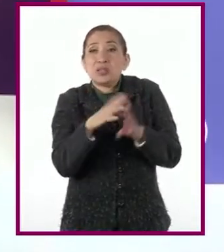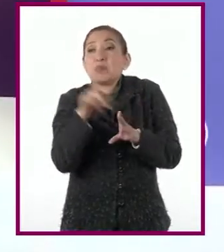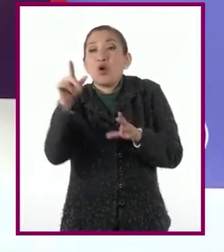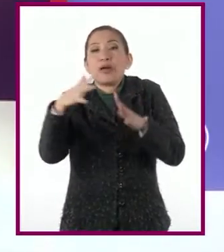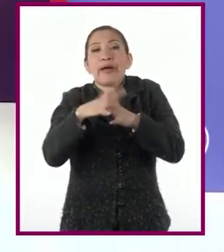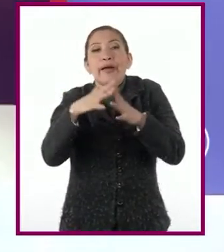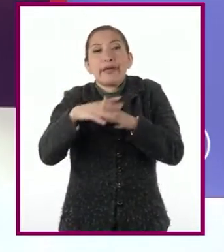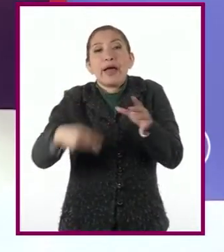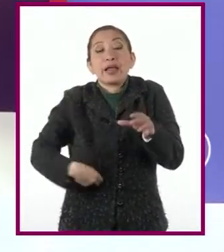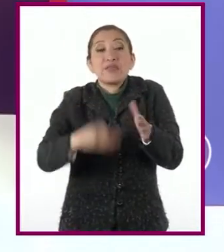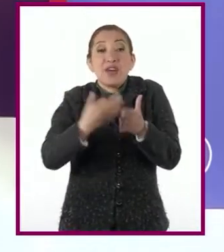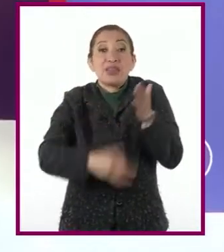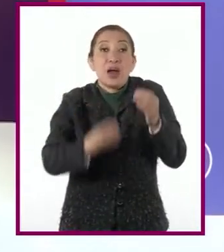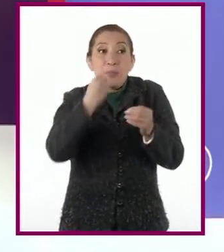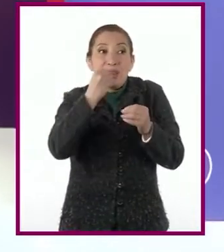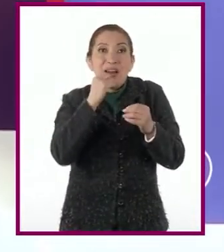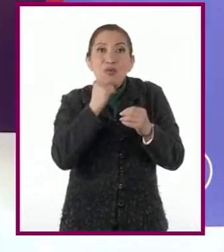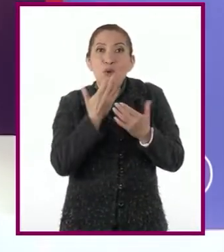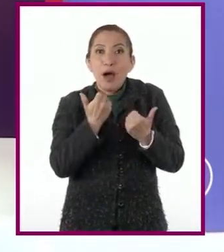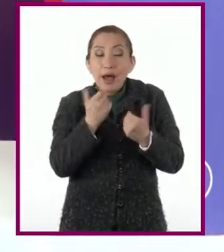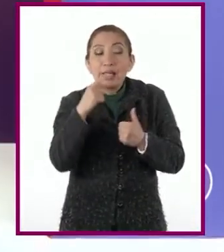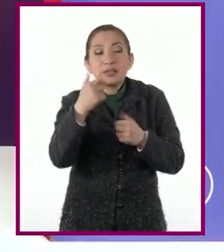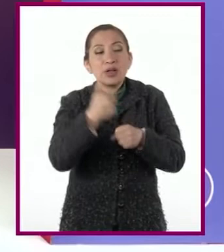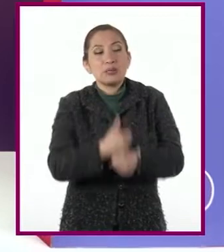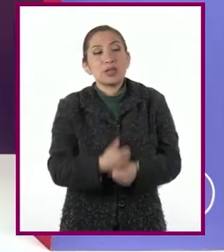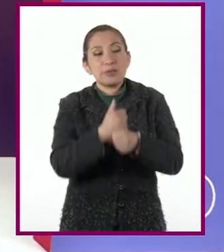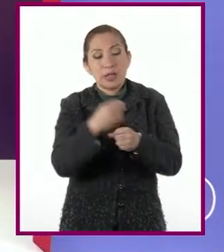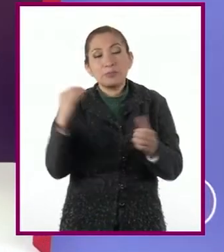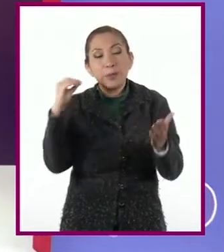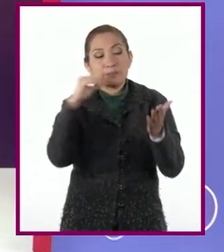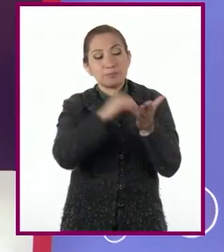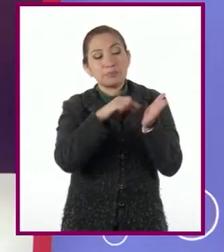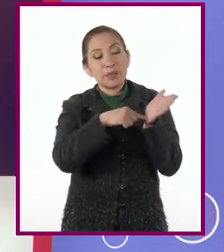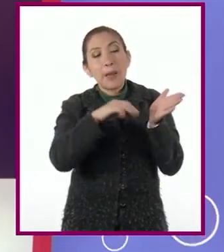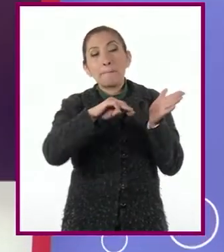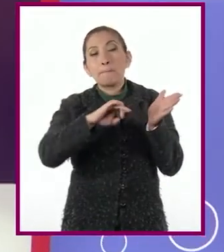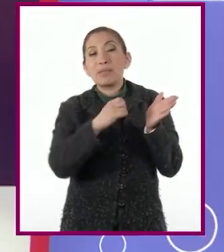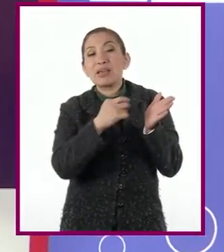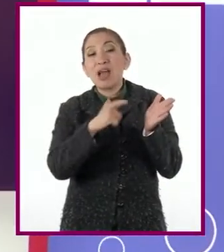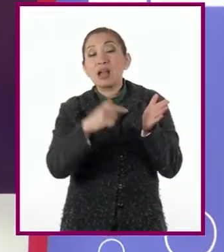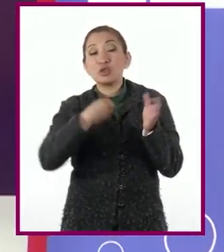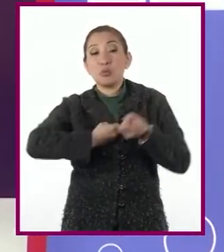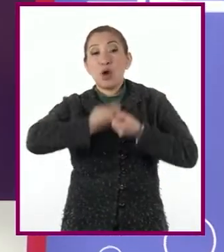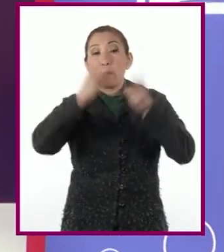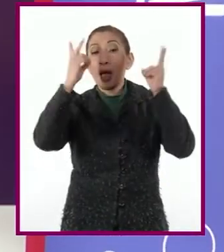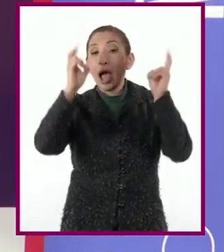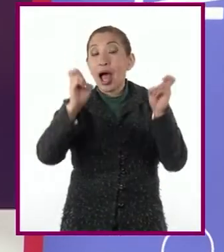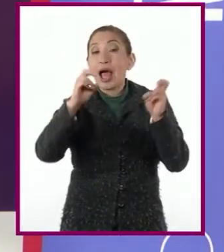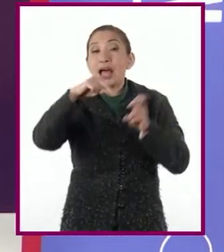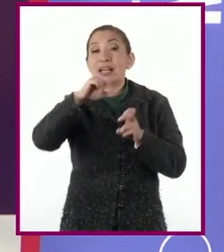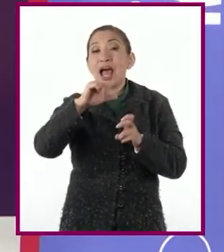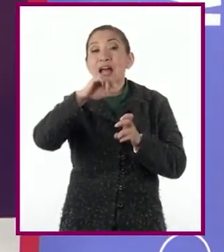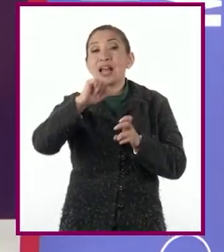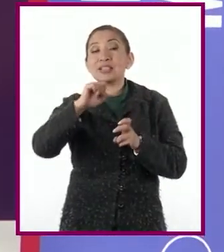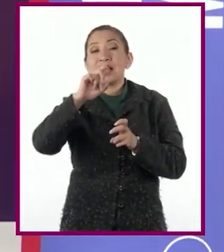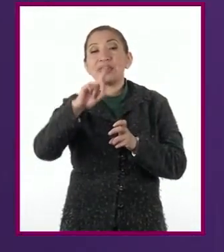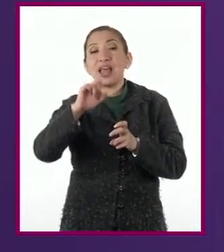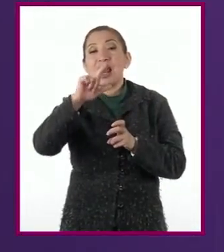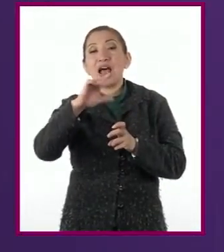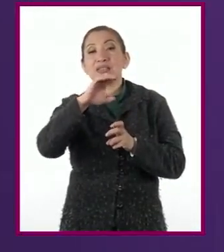todo la falta de alimento. Este dolor es reflejado por Miguel Hernández en su poema Nanas de la